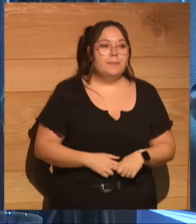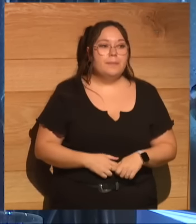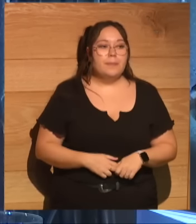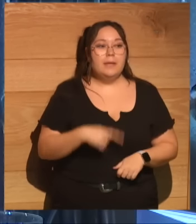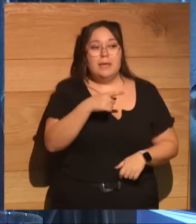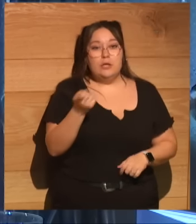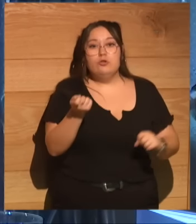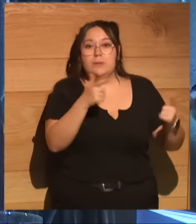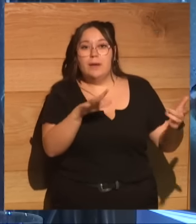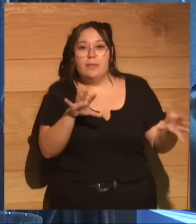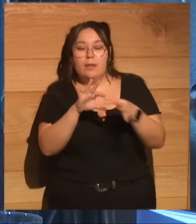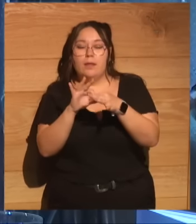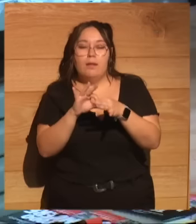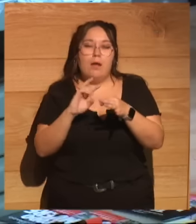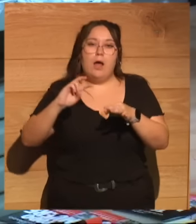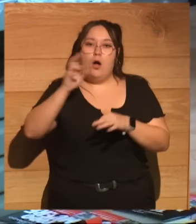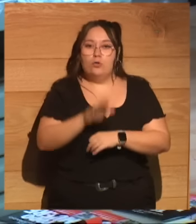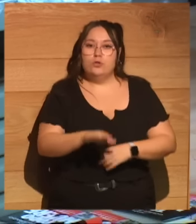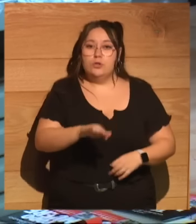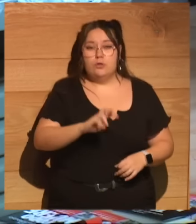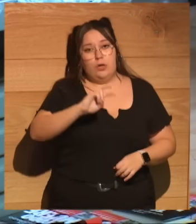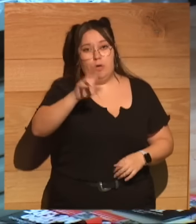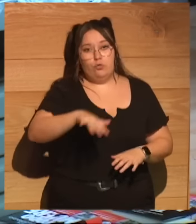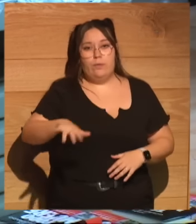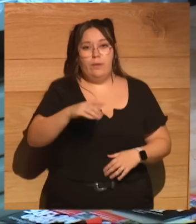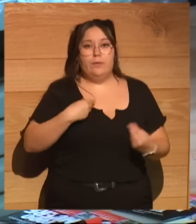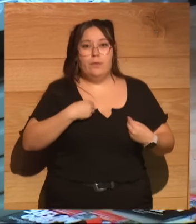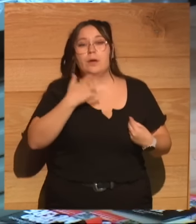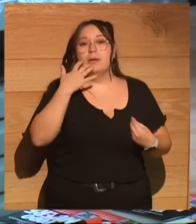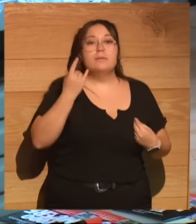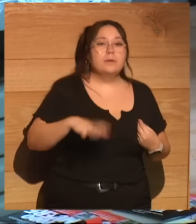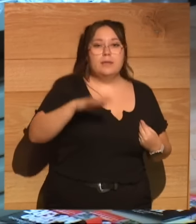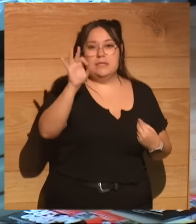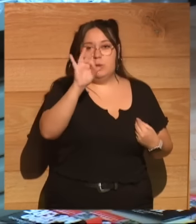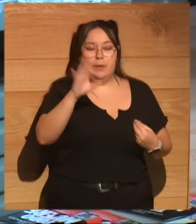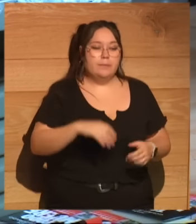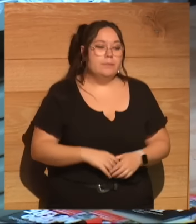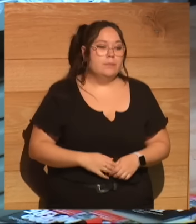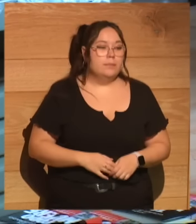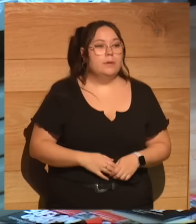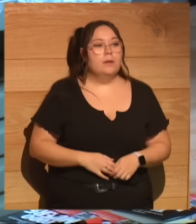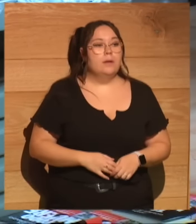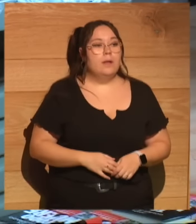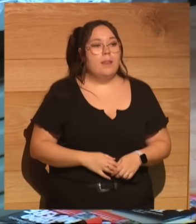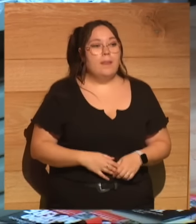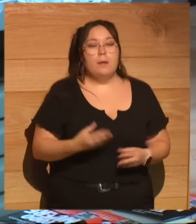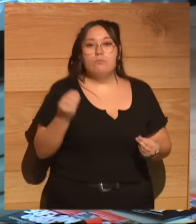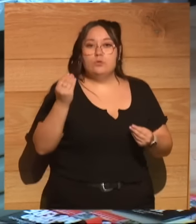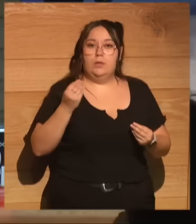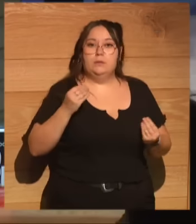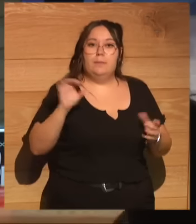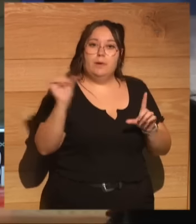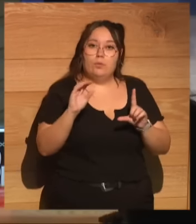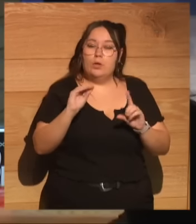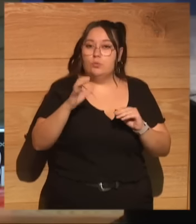Que se parece mucho también a otro chico que vivía en otro suburbio, que es Steven Spielberg, ¿no? Que incluso en muchas de sus películas, en E.T.,